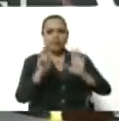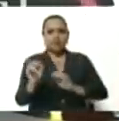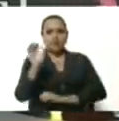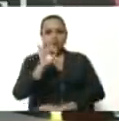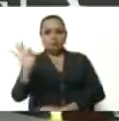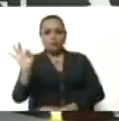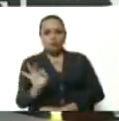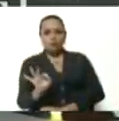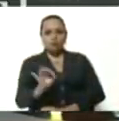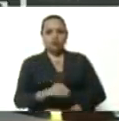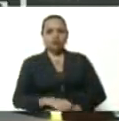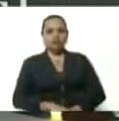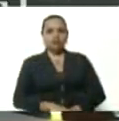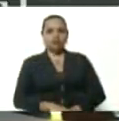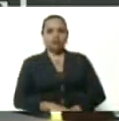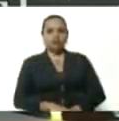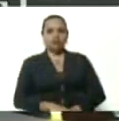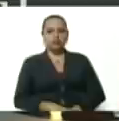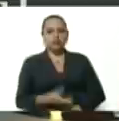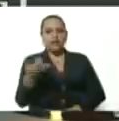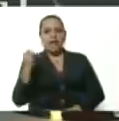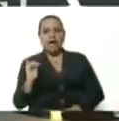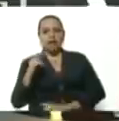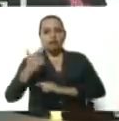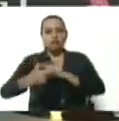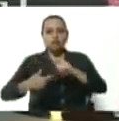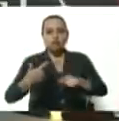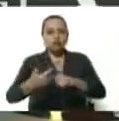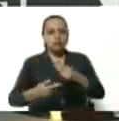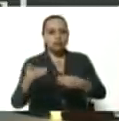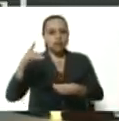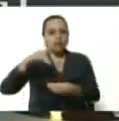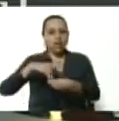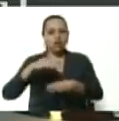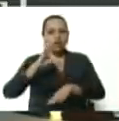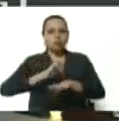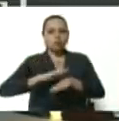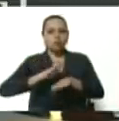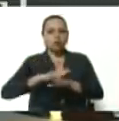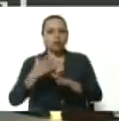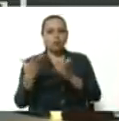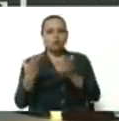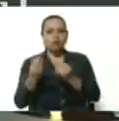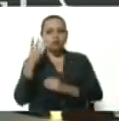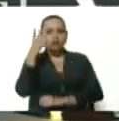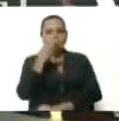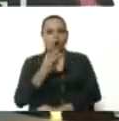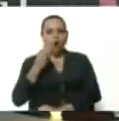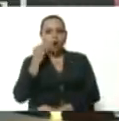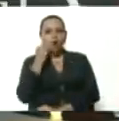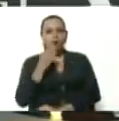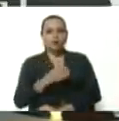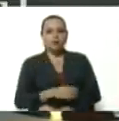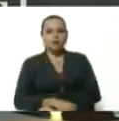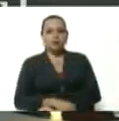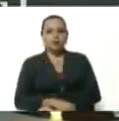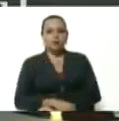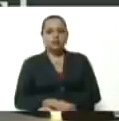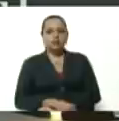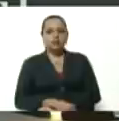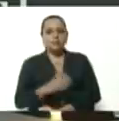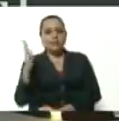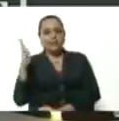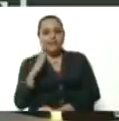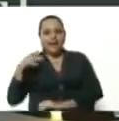70%. Entonces eso impacta los datos, porque mucha de esta juventud venía